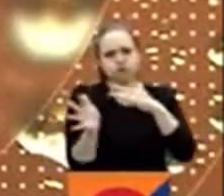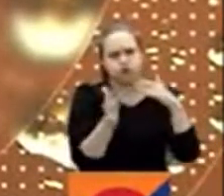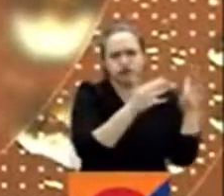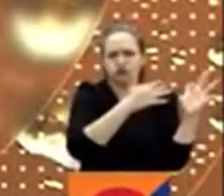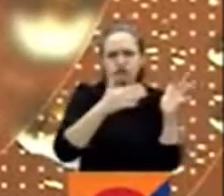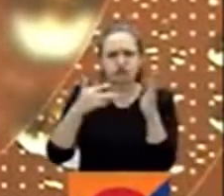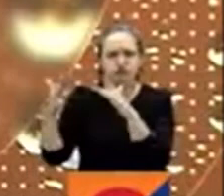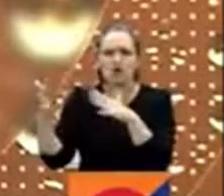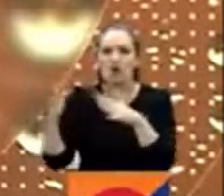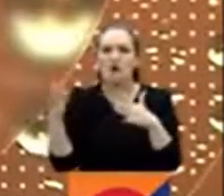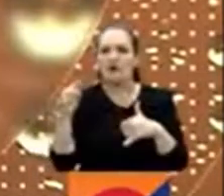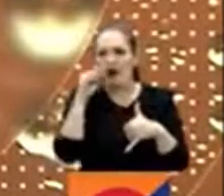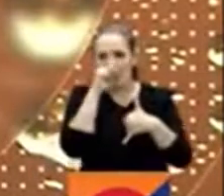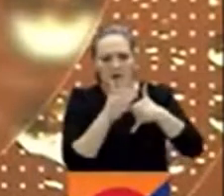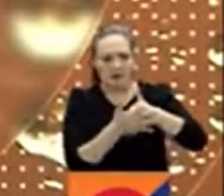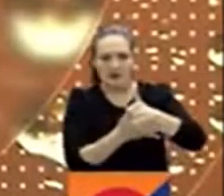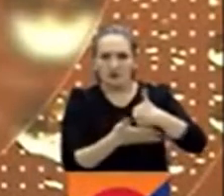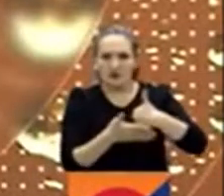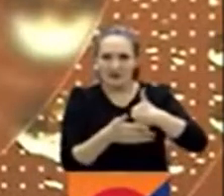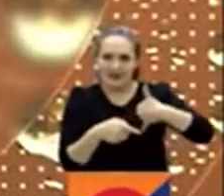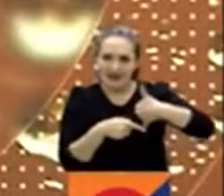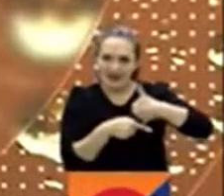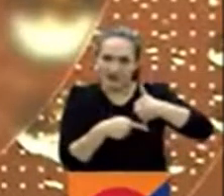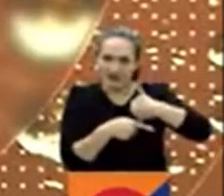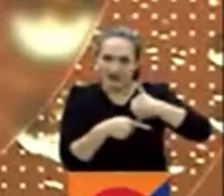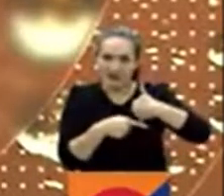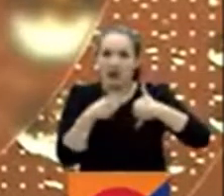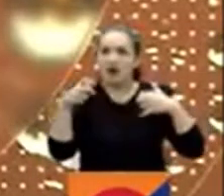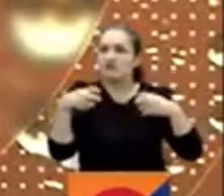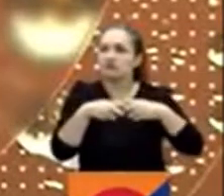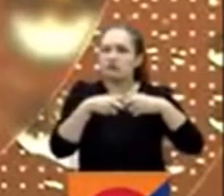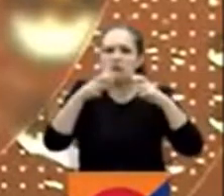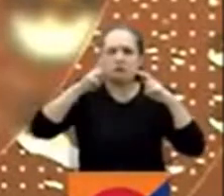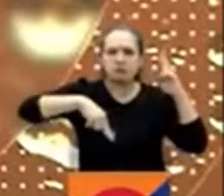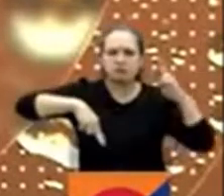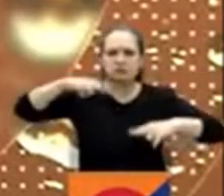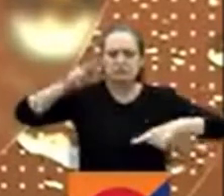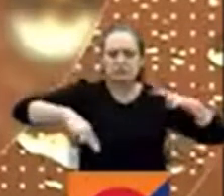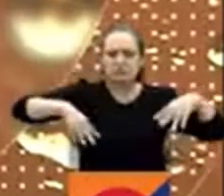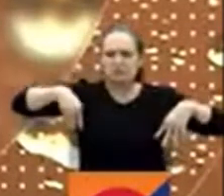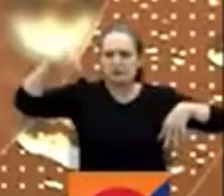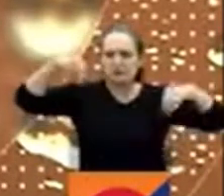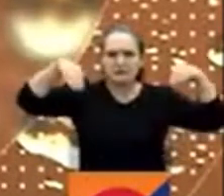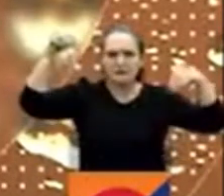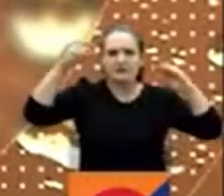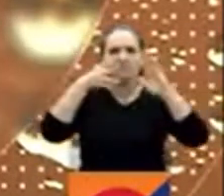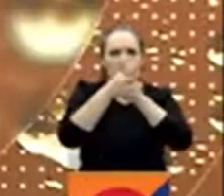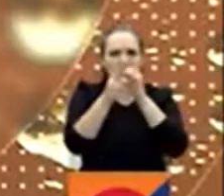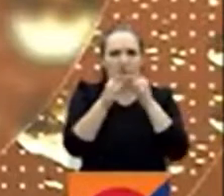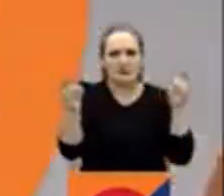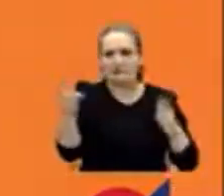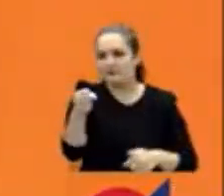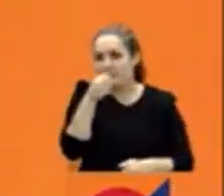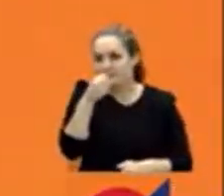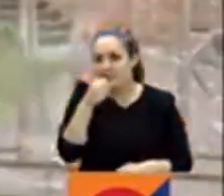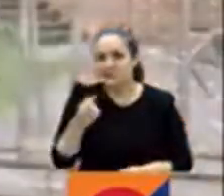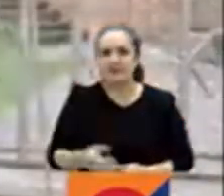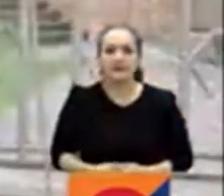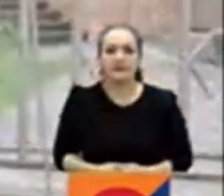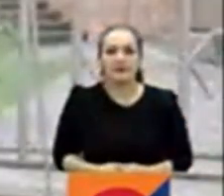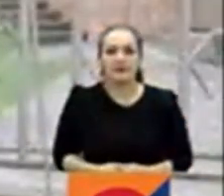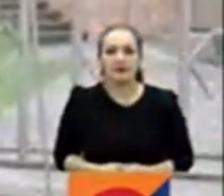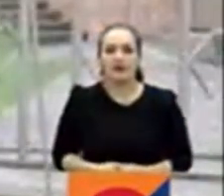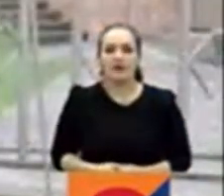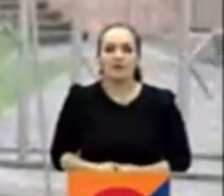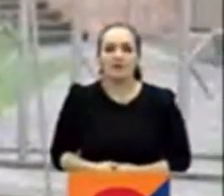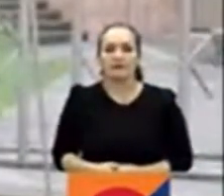Leticia, Amazonas. El servicio de energía fue suspendido. Más noticias con los periodistas de la Radio Nacional. En el municipio de